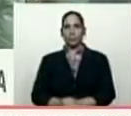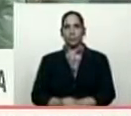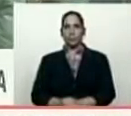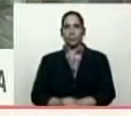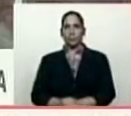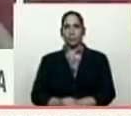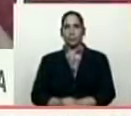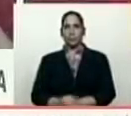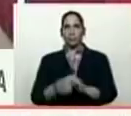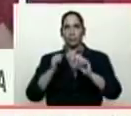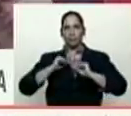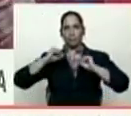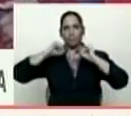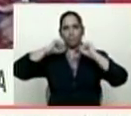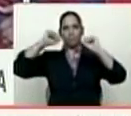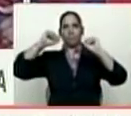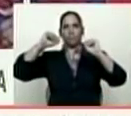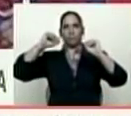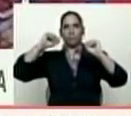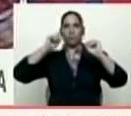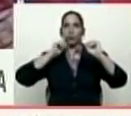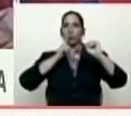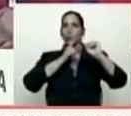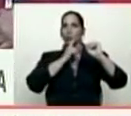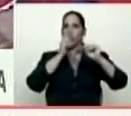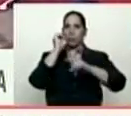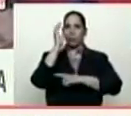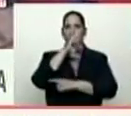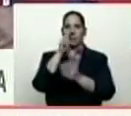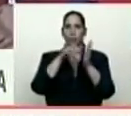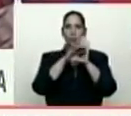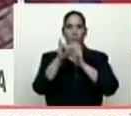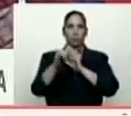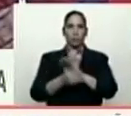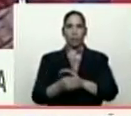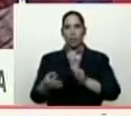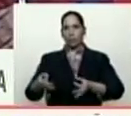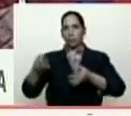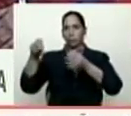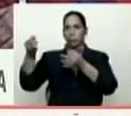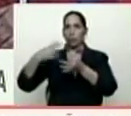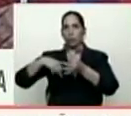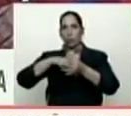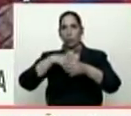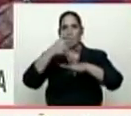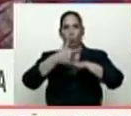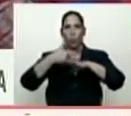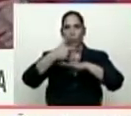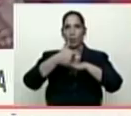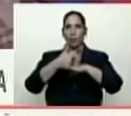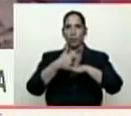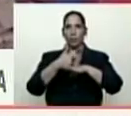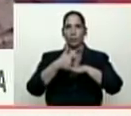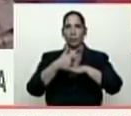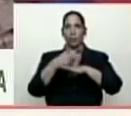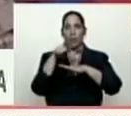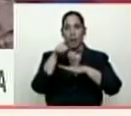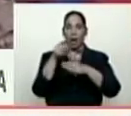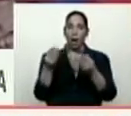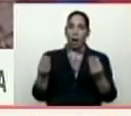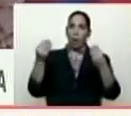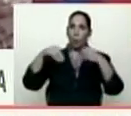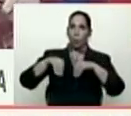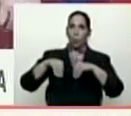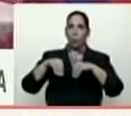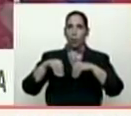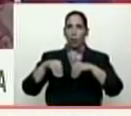nunca. ¡Que viva! Quisiera en nombre de la Asamblea Nacional Constituyente hacer la entrega a nuestro gobernador de este acuerdo,